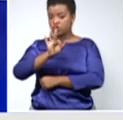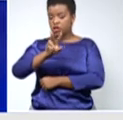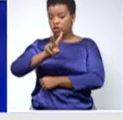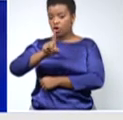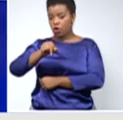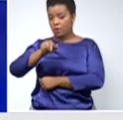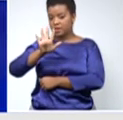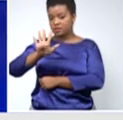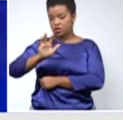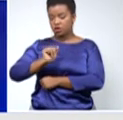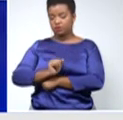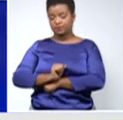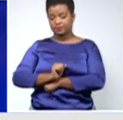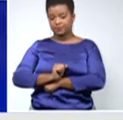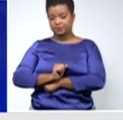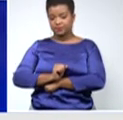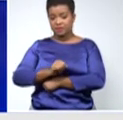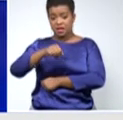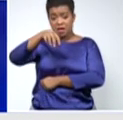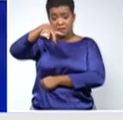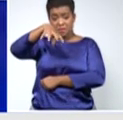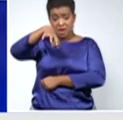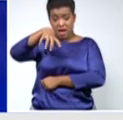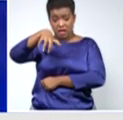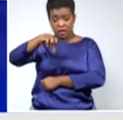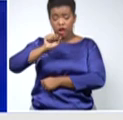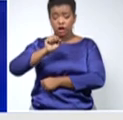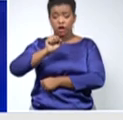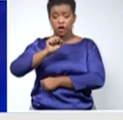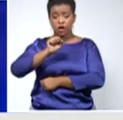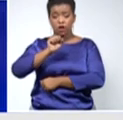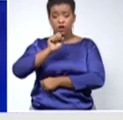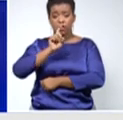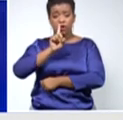182,5, Pinar del Río